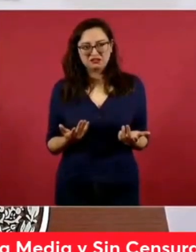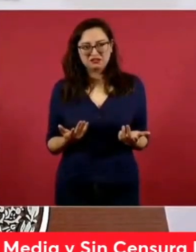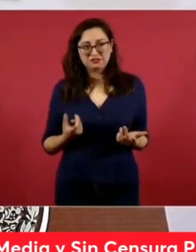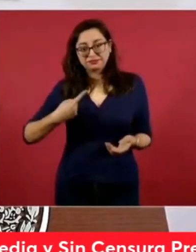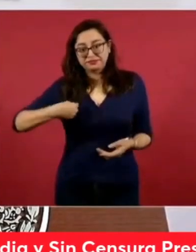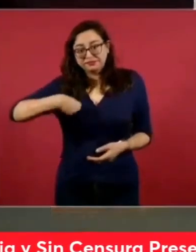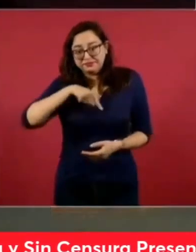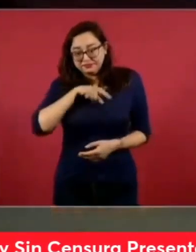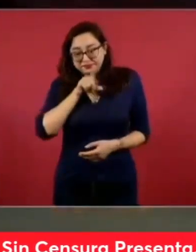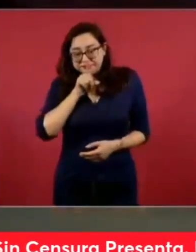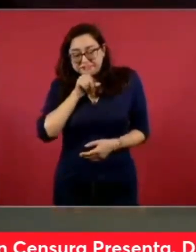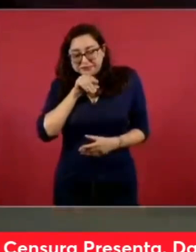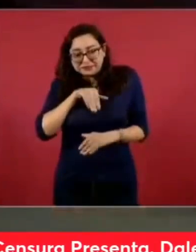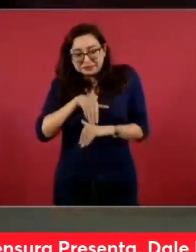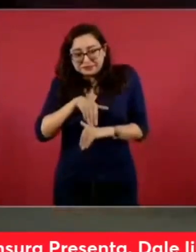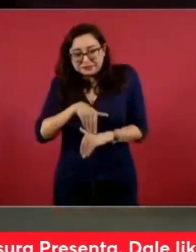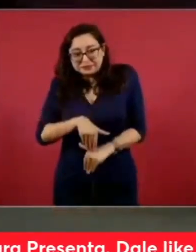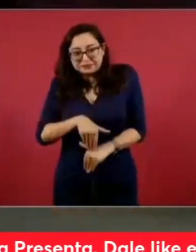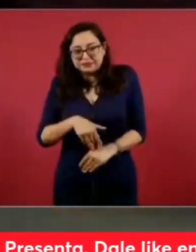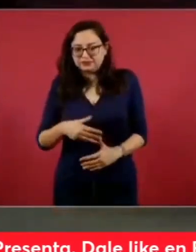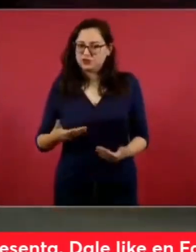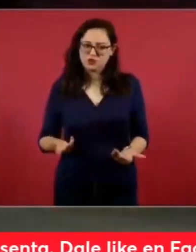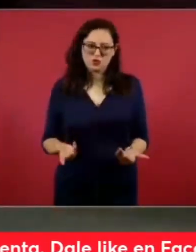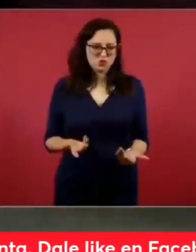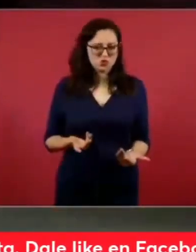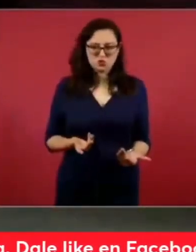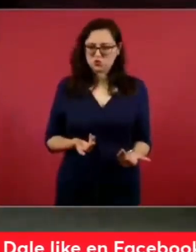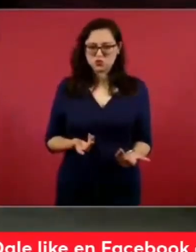Ya hace falta en Estados Unidos más politización